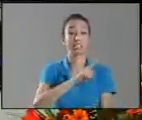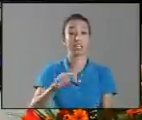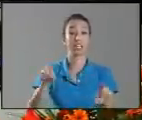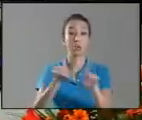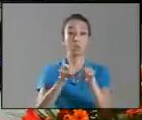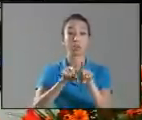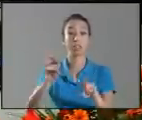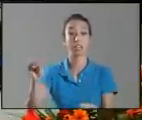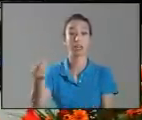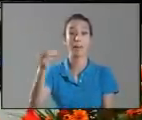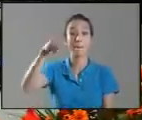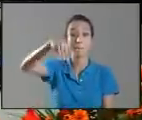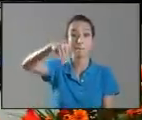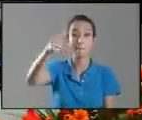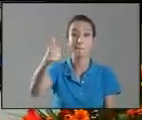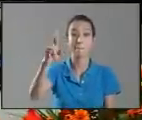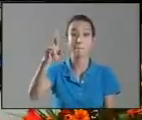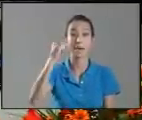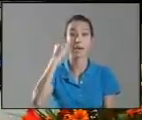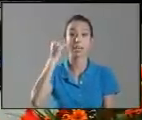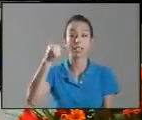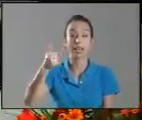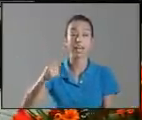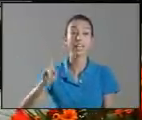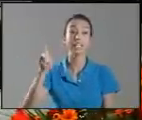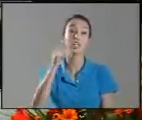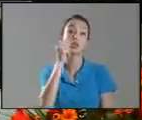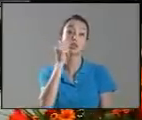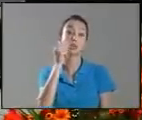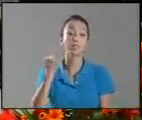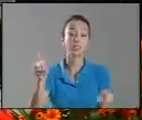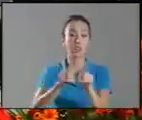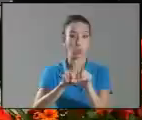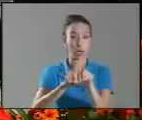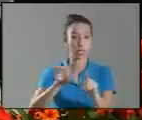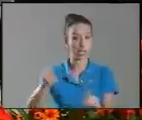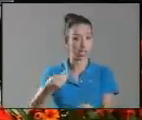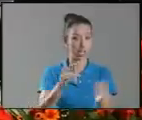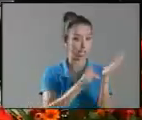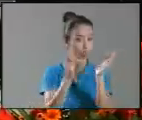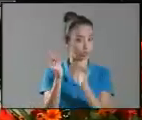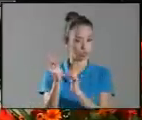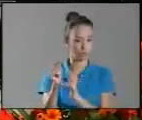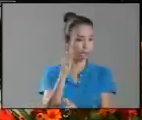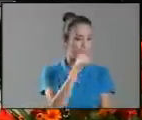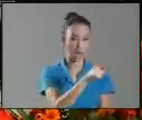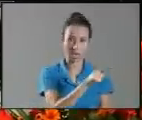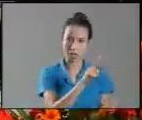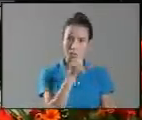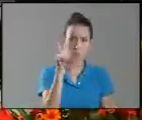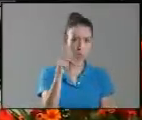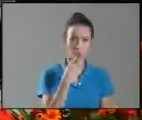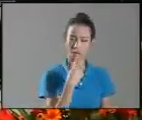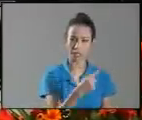como a algunos les gustaría, las mujeres tienen que llegar a ser como María y los hombres como